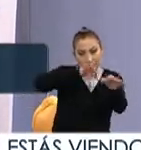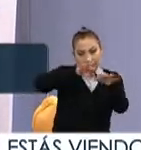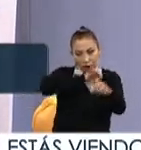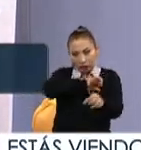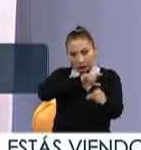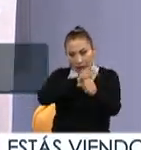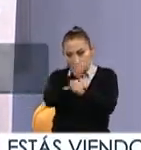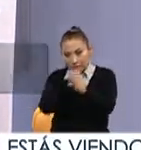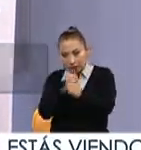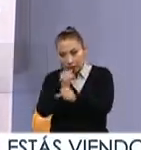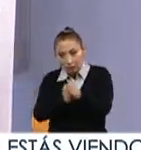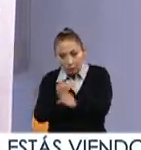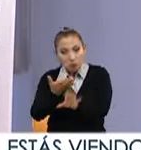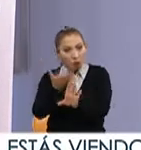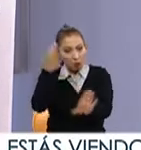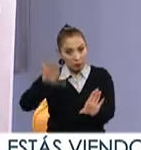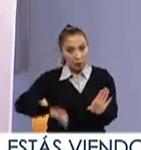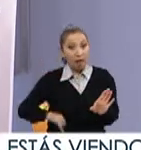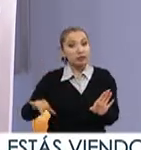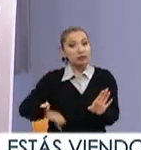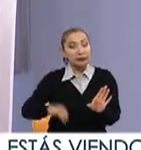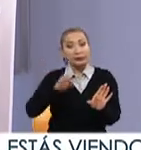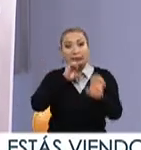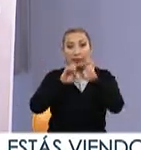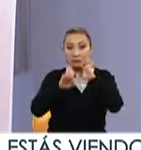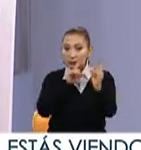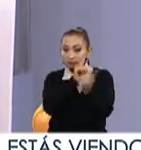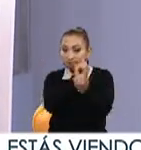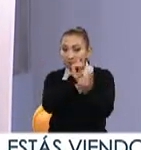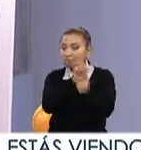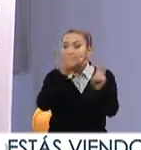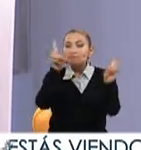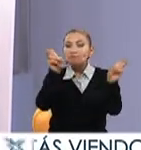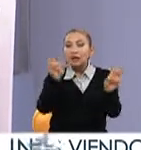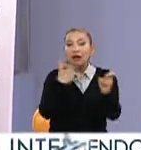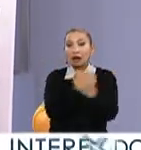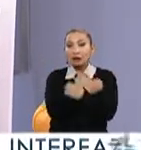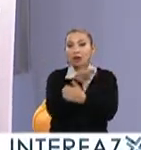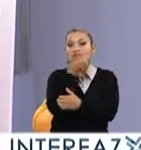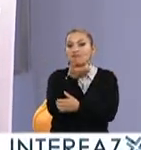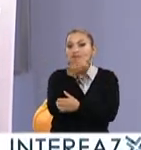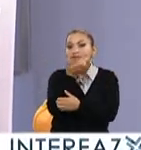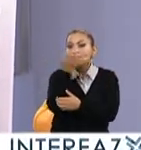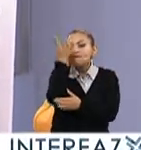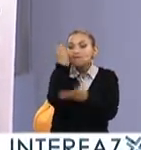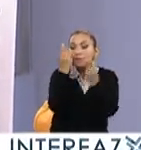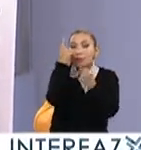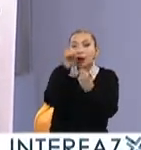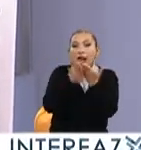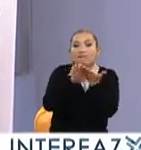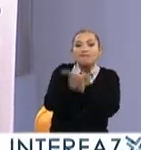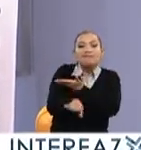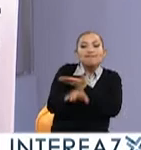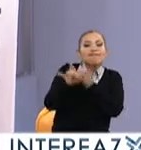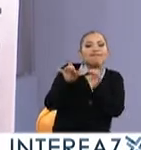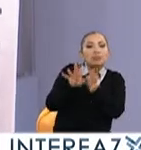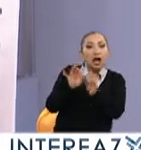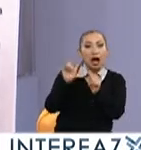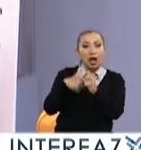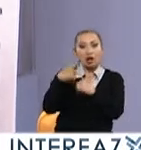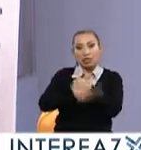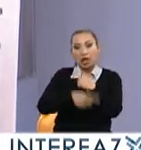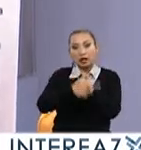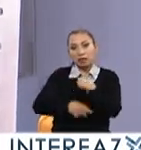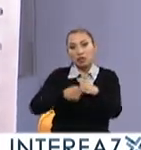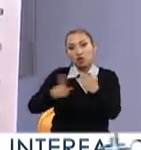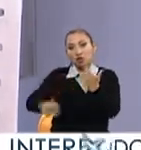trabajos especiales y muy interesantes entrevistas acerca de la educación para prevenir pues los